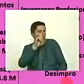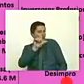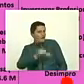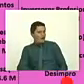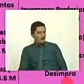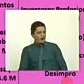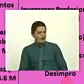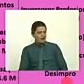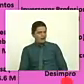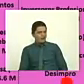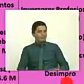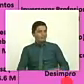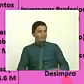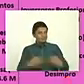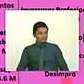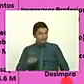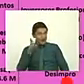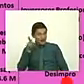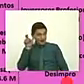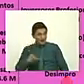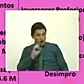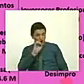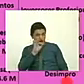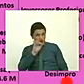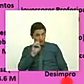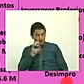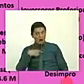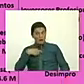Pero no ha sido investigado por la Fiscalía.